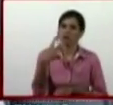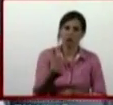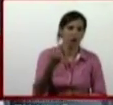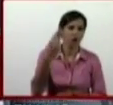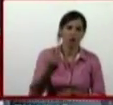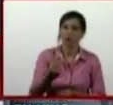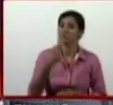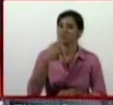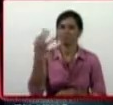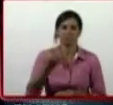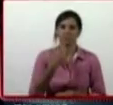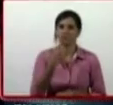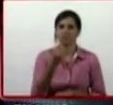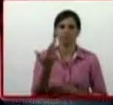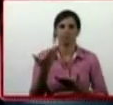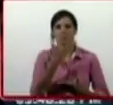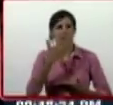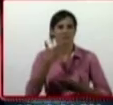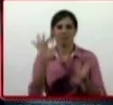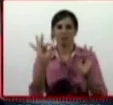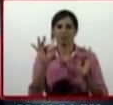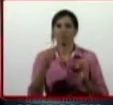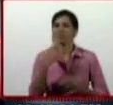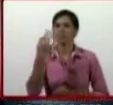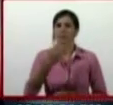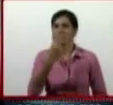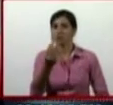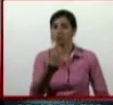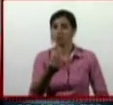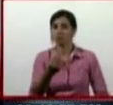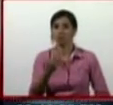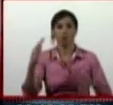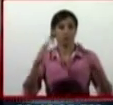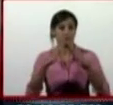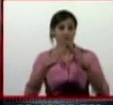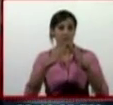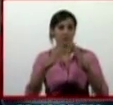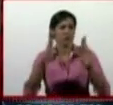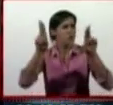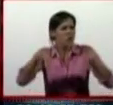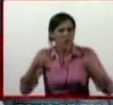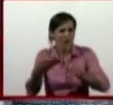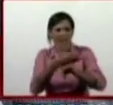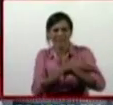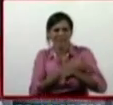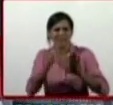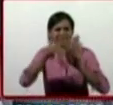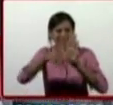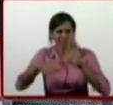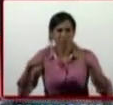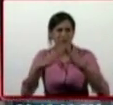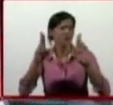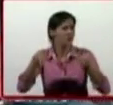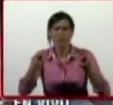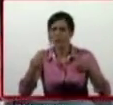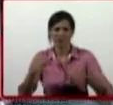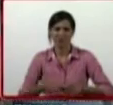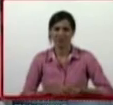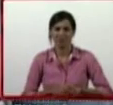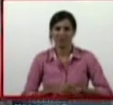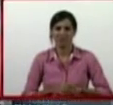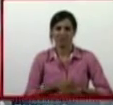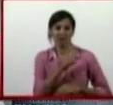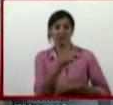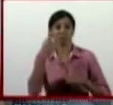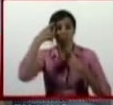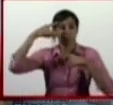niveles. Nos negaron a la vivienda, bueno, que el derecho a la vivienda nunca existió. Cada quien que vea a ver